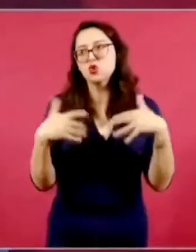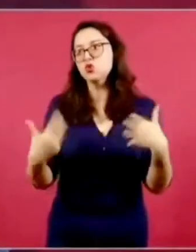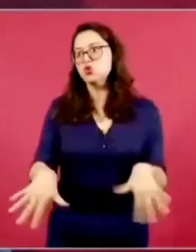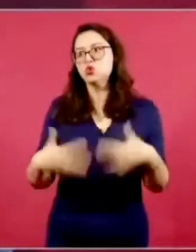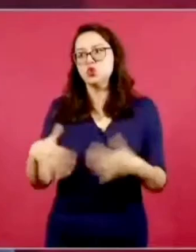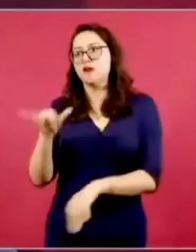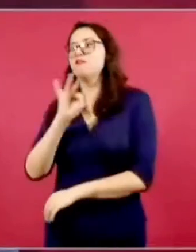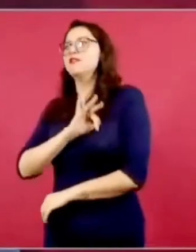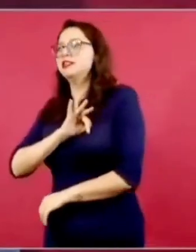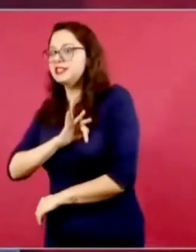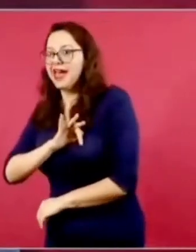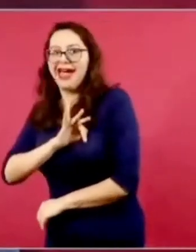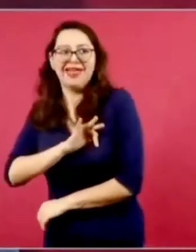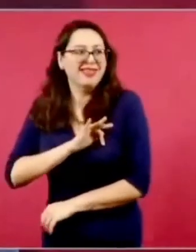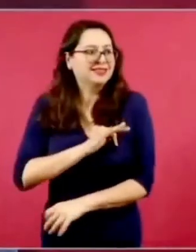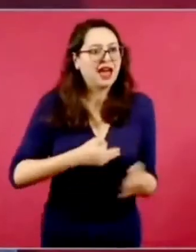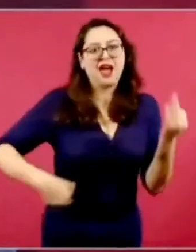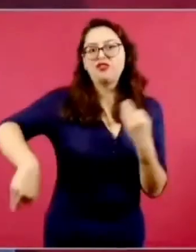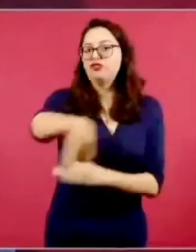indispensable,